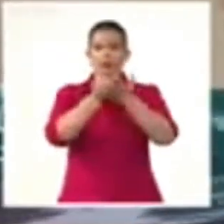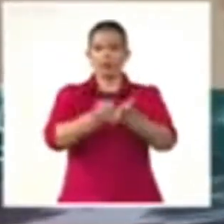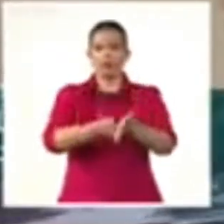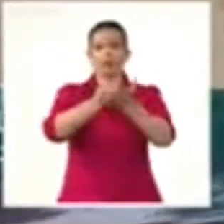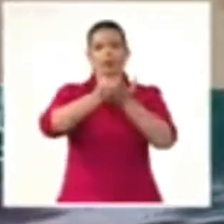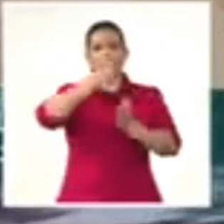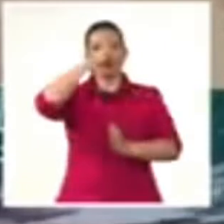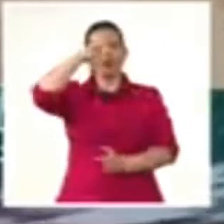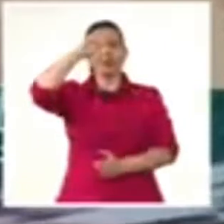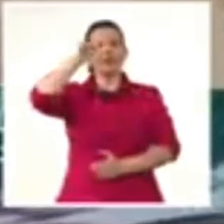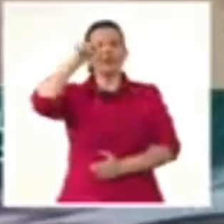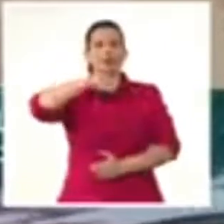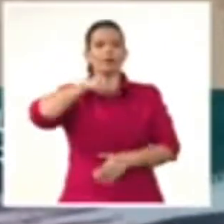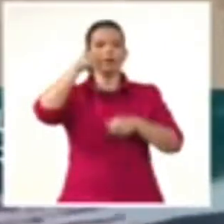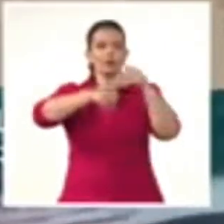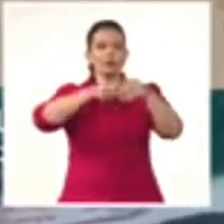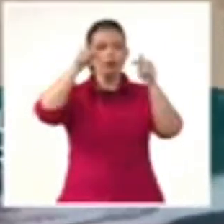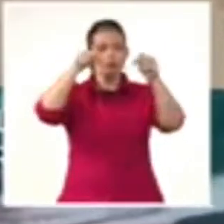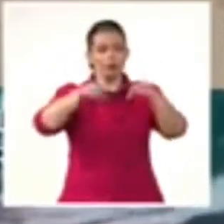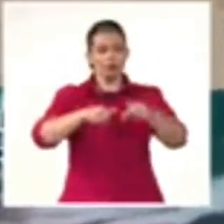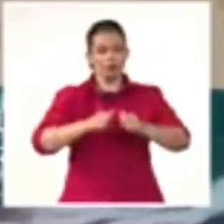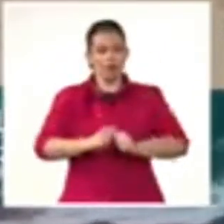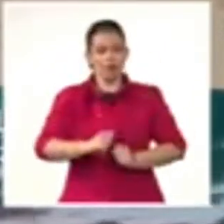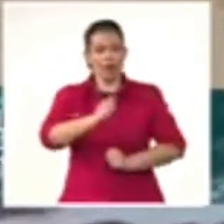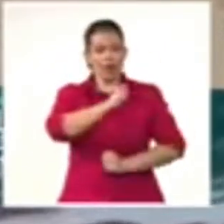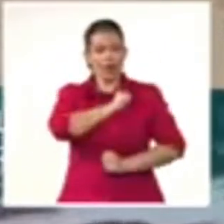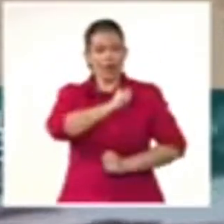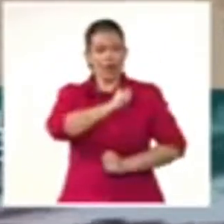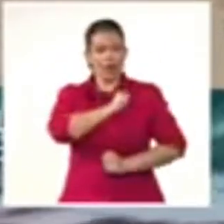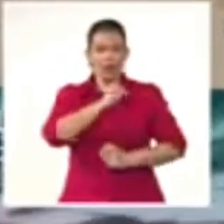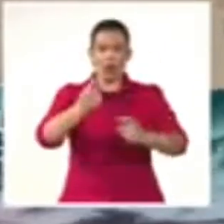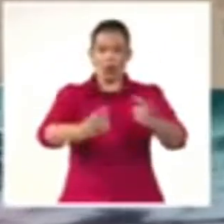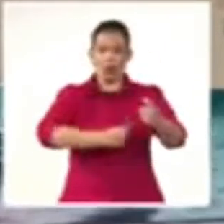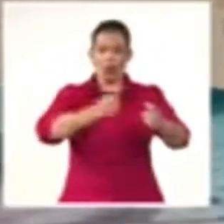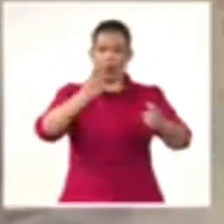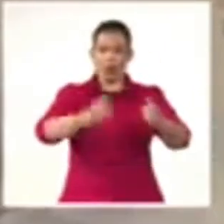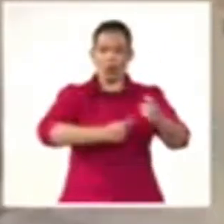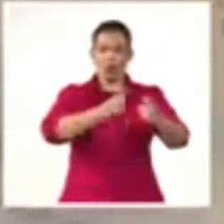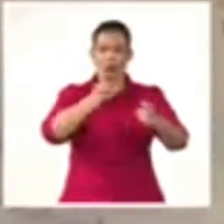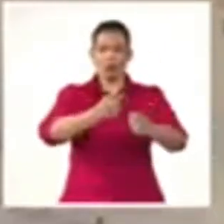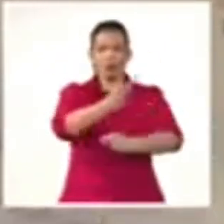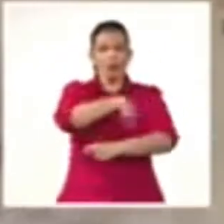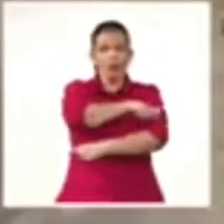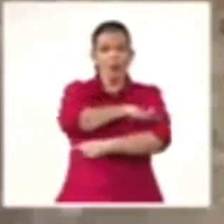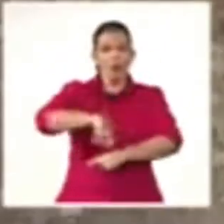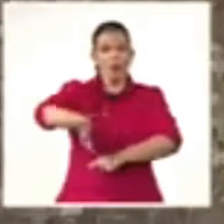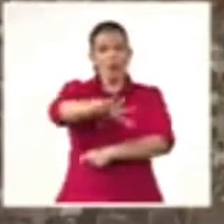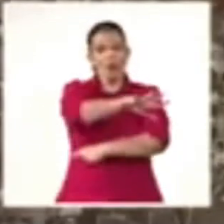acompañan. Querido combativo y revolucionario pueblo cienfueguero,